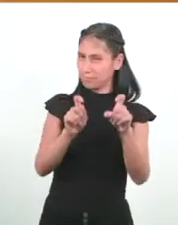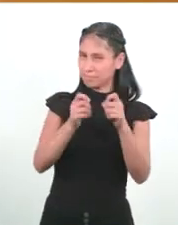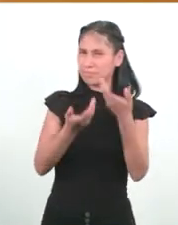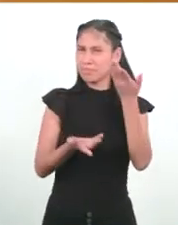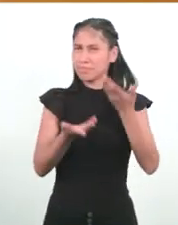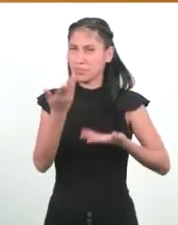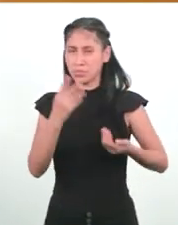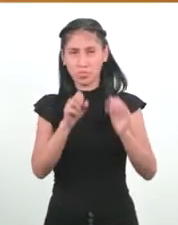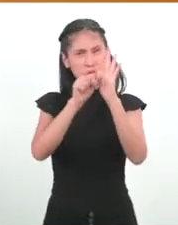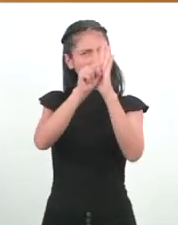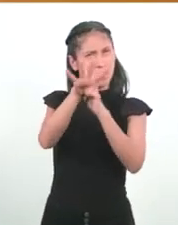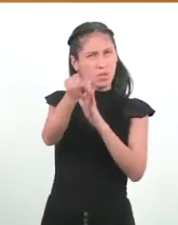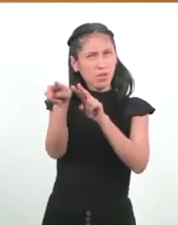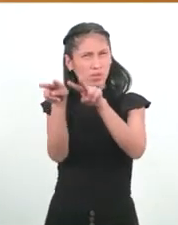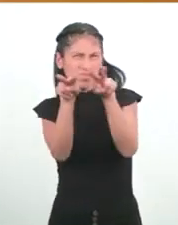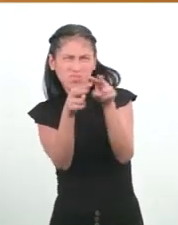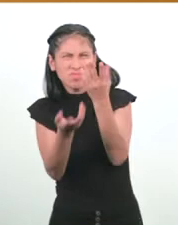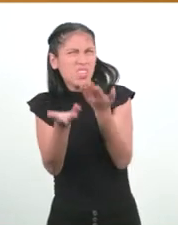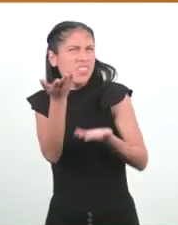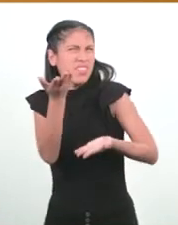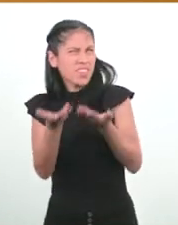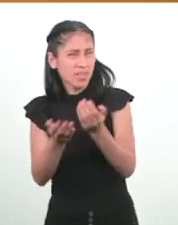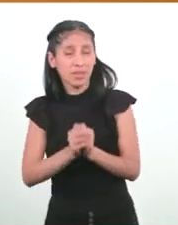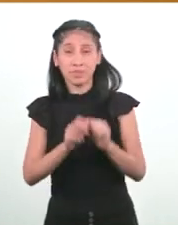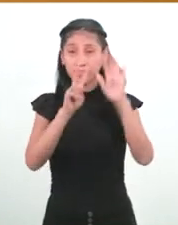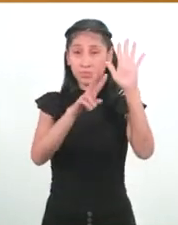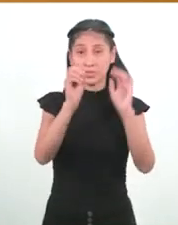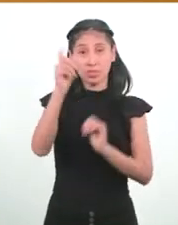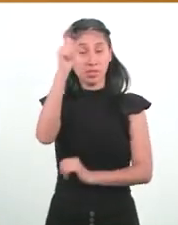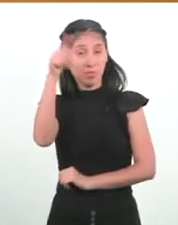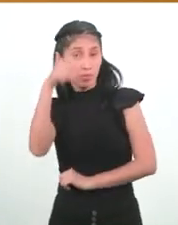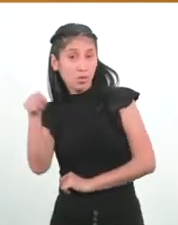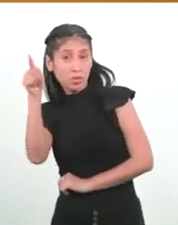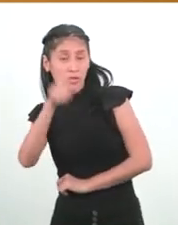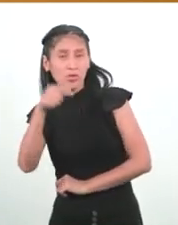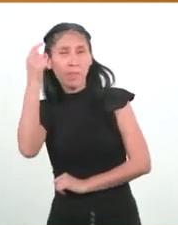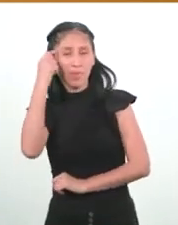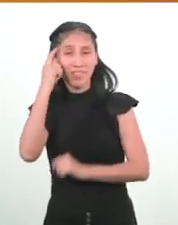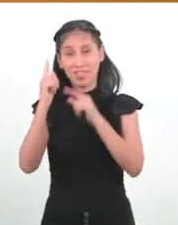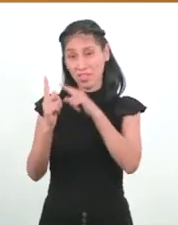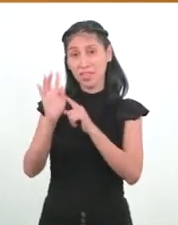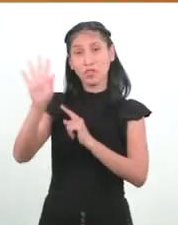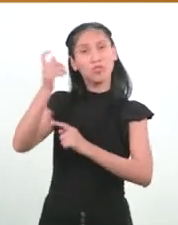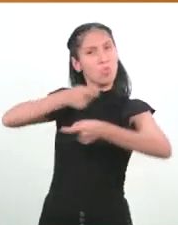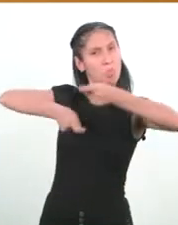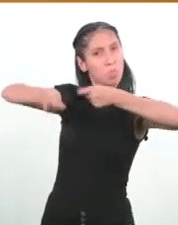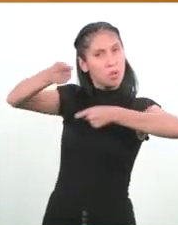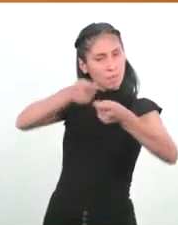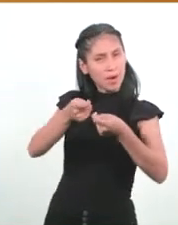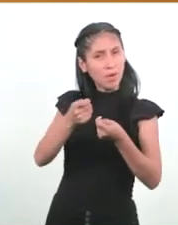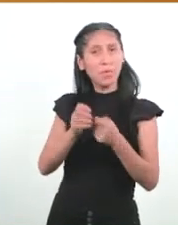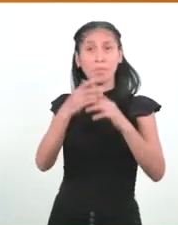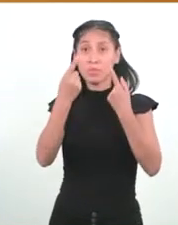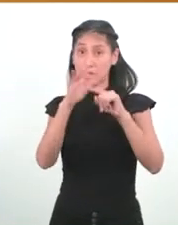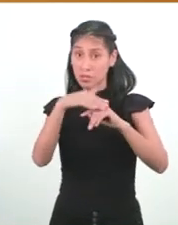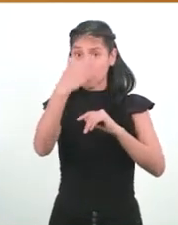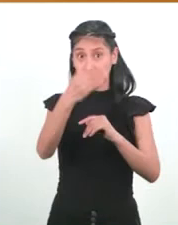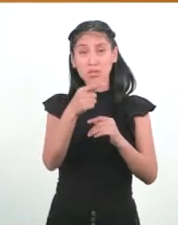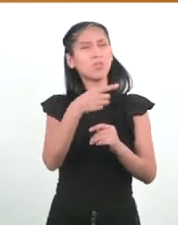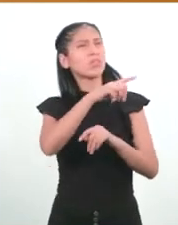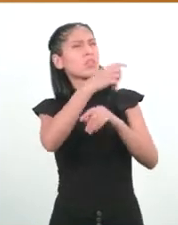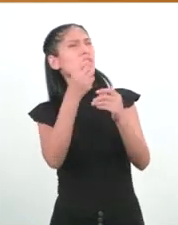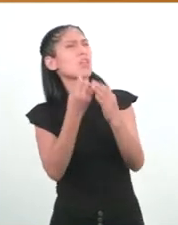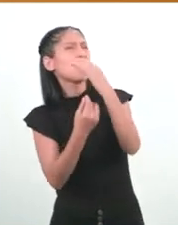¿qué trataba el video que presentaste?, el 70% piensa que es sobre tu nuevo negocio. Cuando les preguntamos qué tamaños de